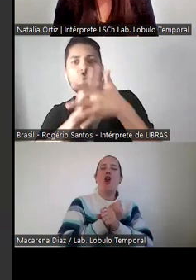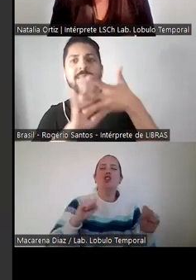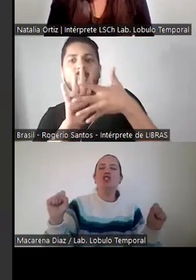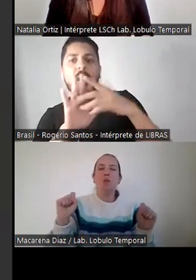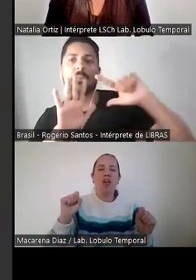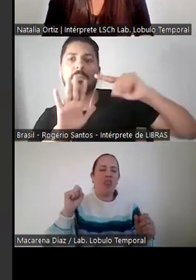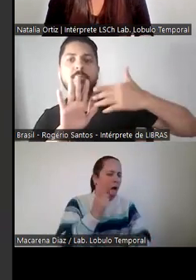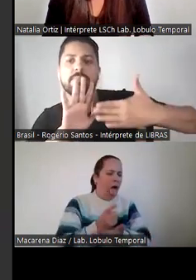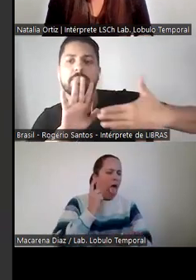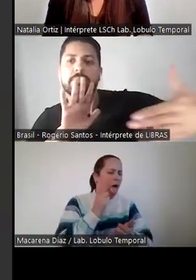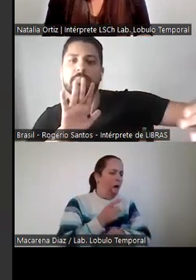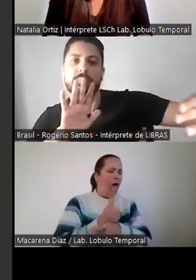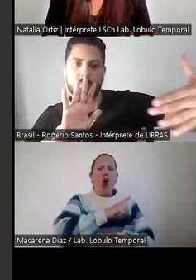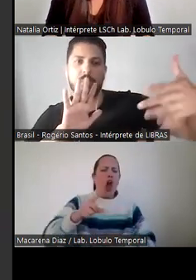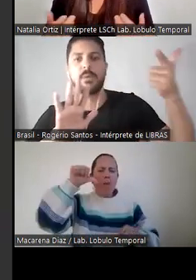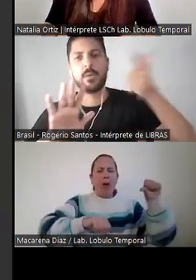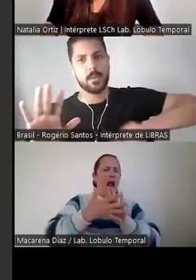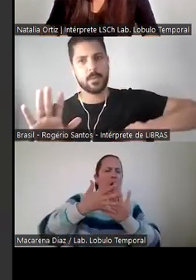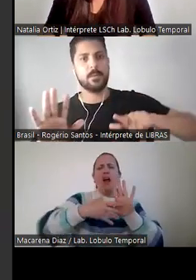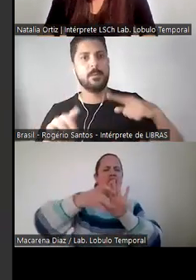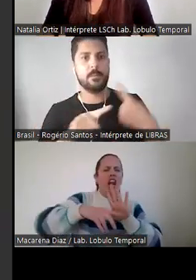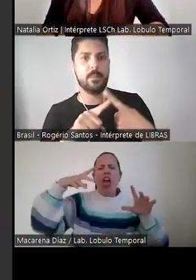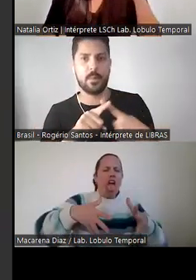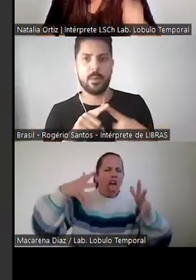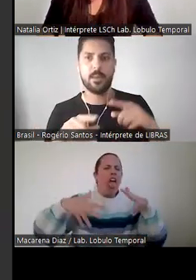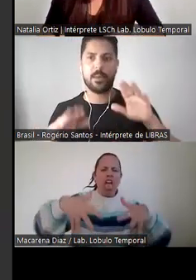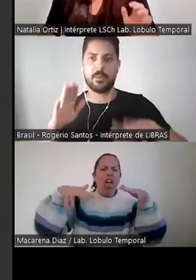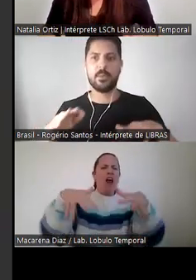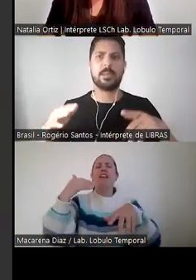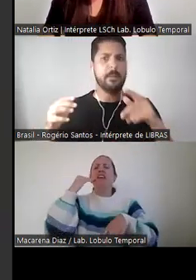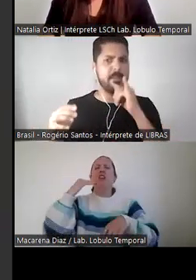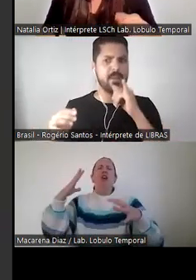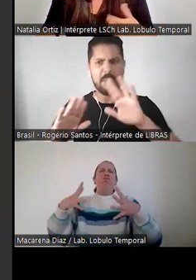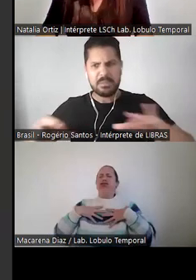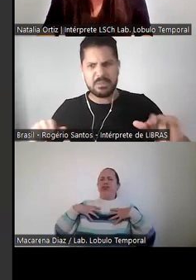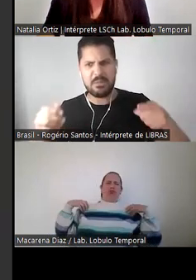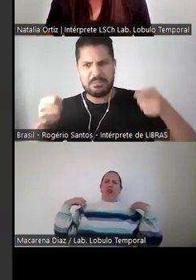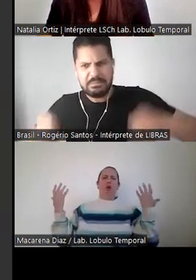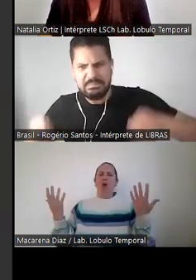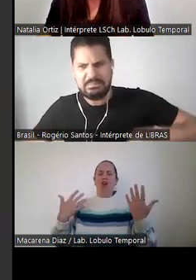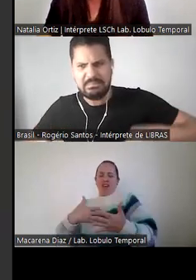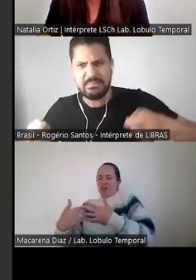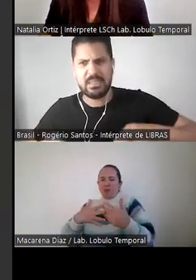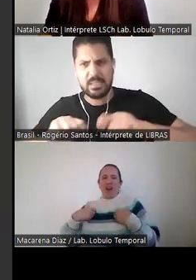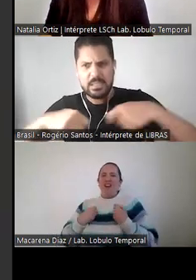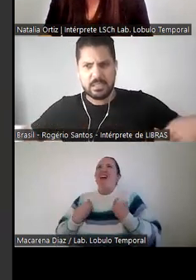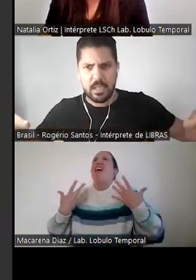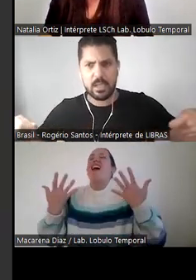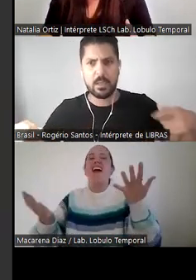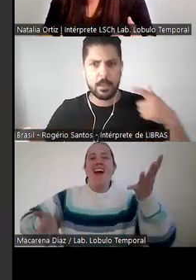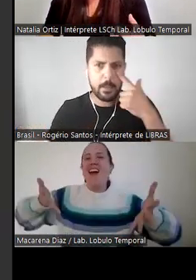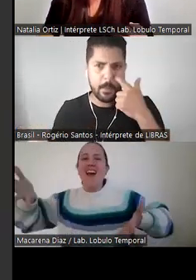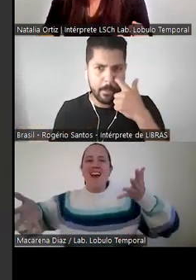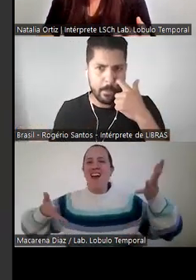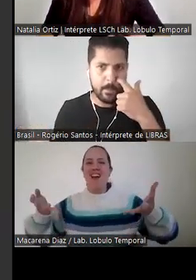¿sí? Porque a veces no se puede decirle a los niños, estás mal, así no se dice, y retarlos frecuentemente